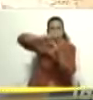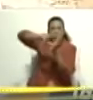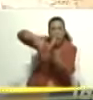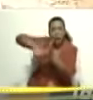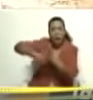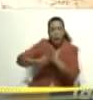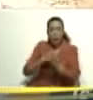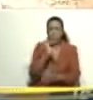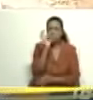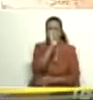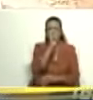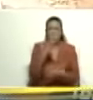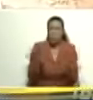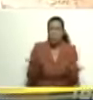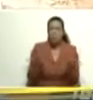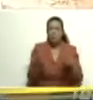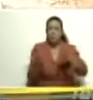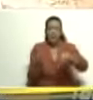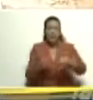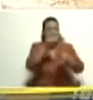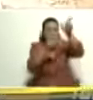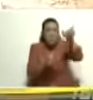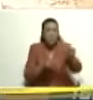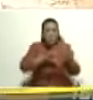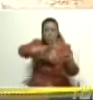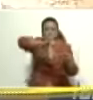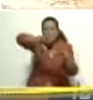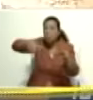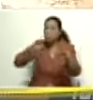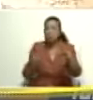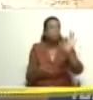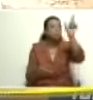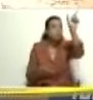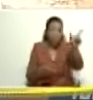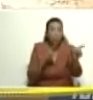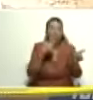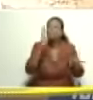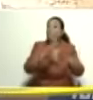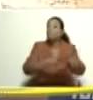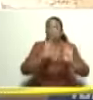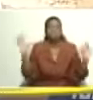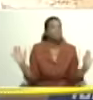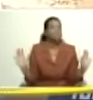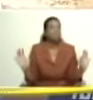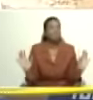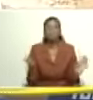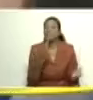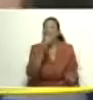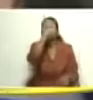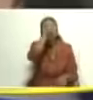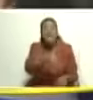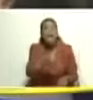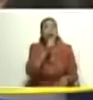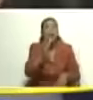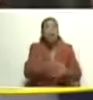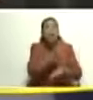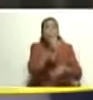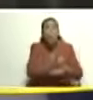estén donde estén, caiga quien caiga. donde caiga y como caiga.